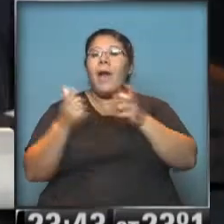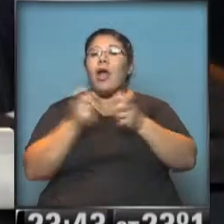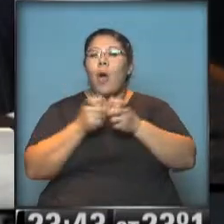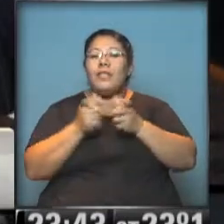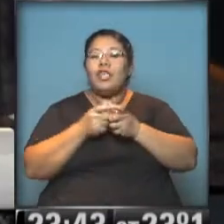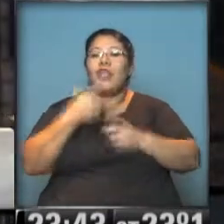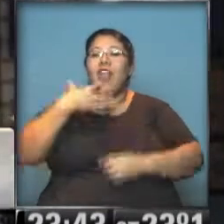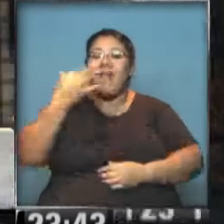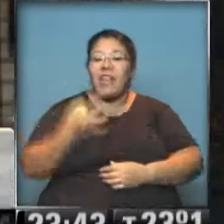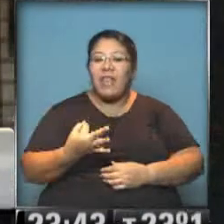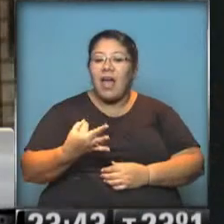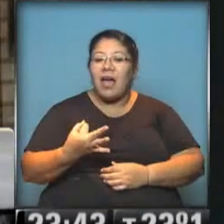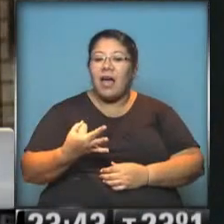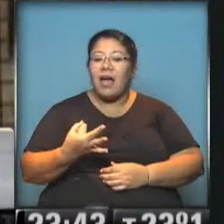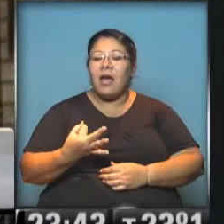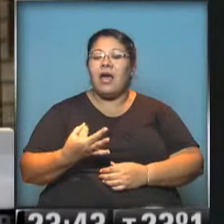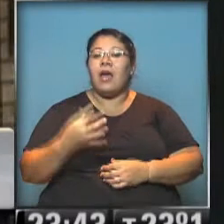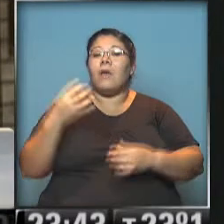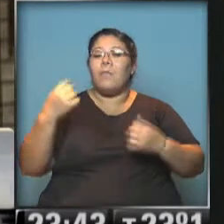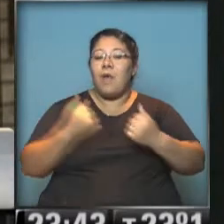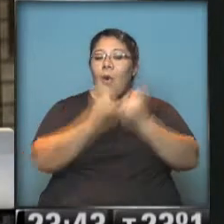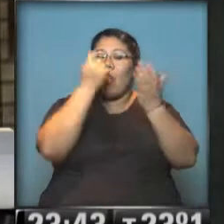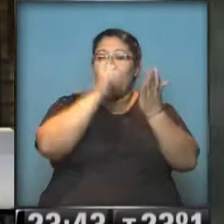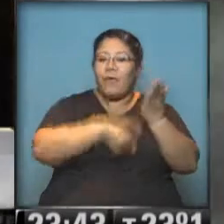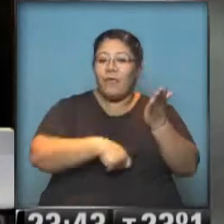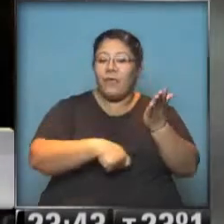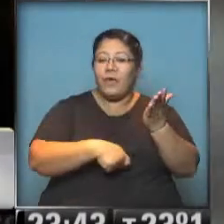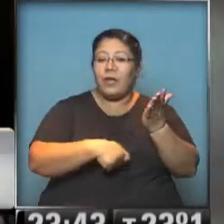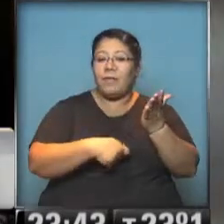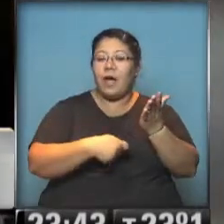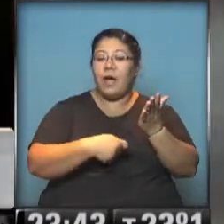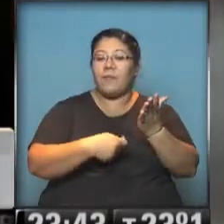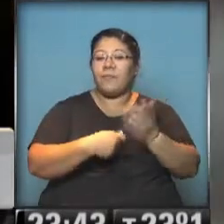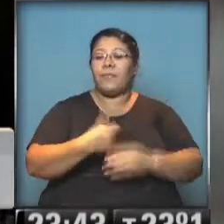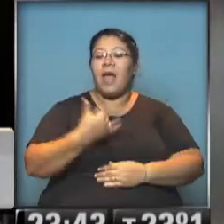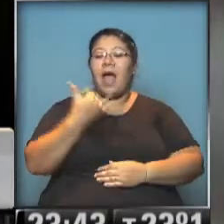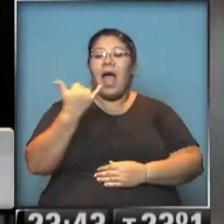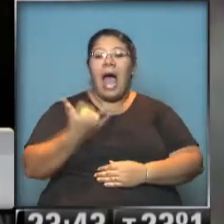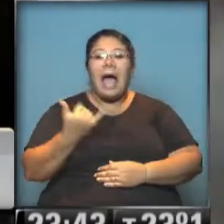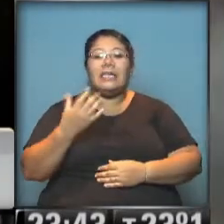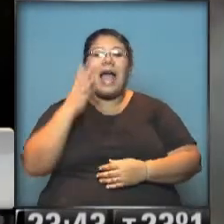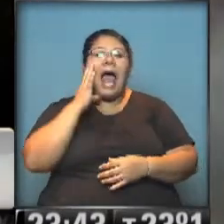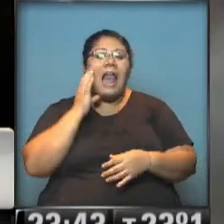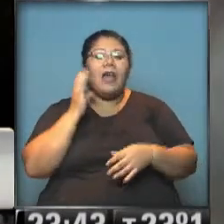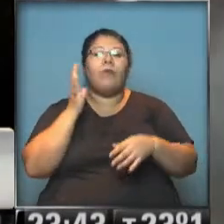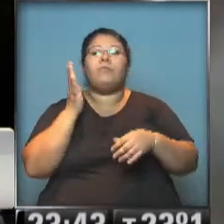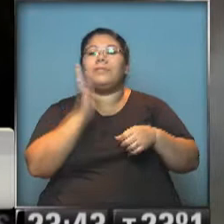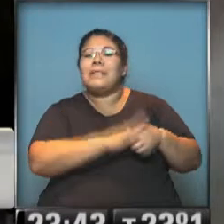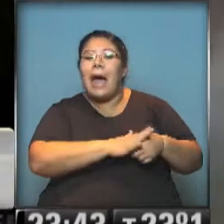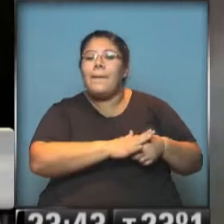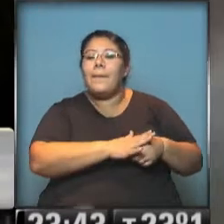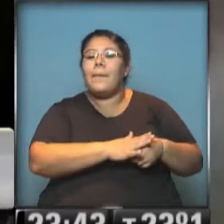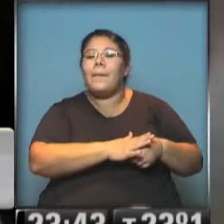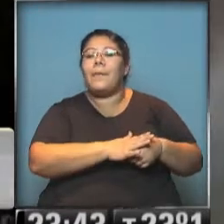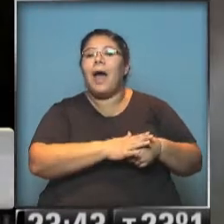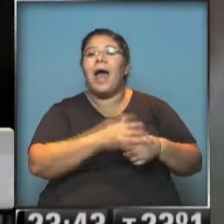con la firma del tratado, tendría algún tipo de fin encubridor, por decirlo de alguna forma, si las